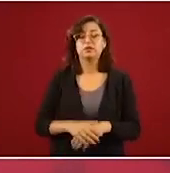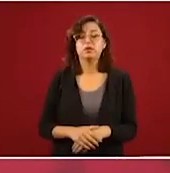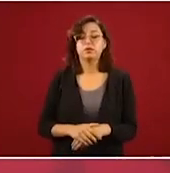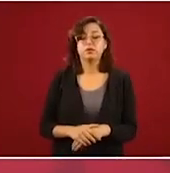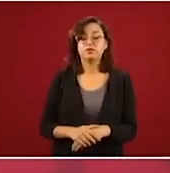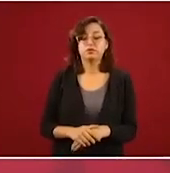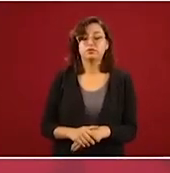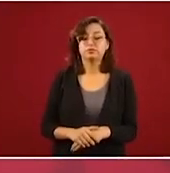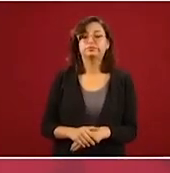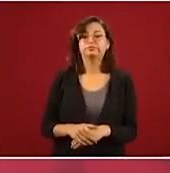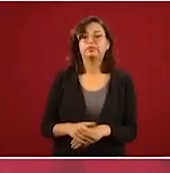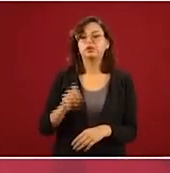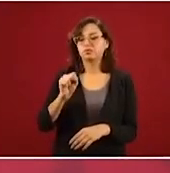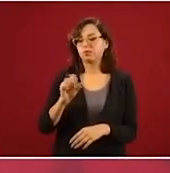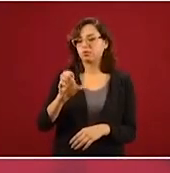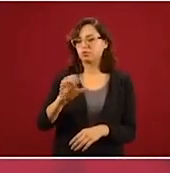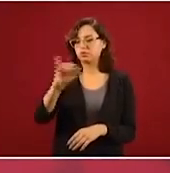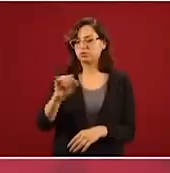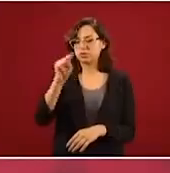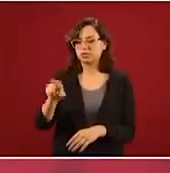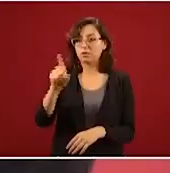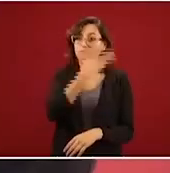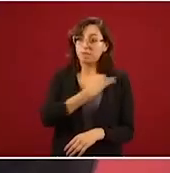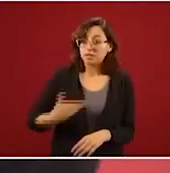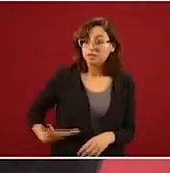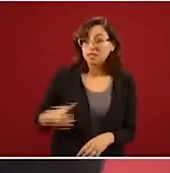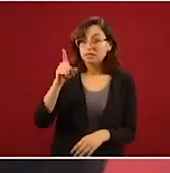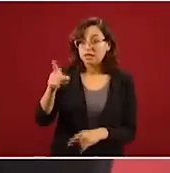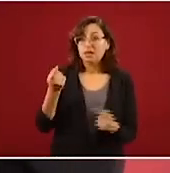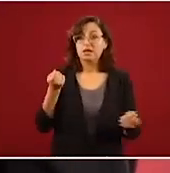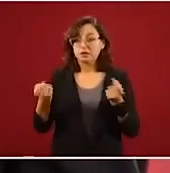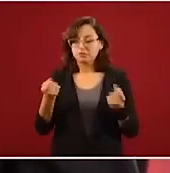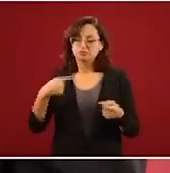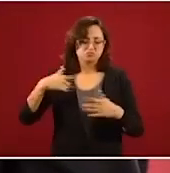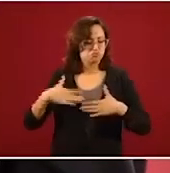al presidente de la Suprema Corte de Justicia, a